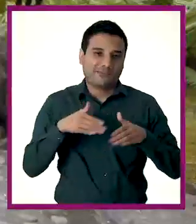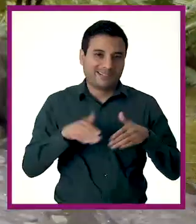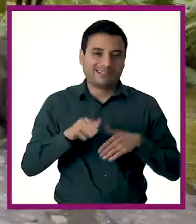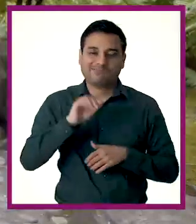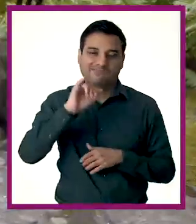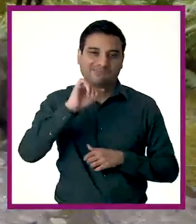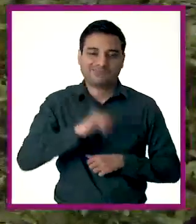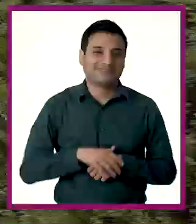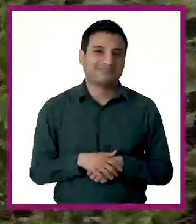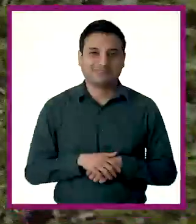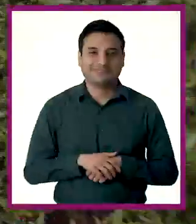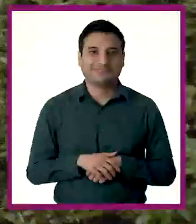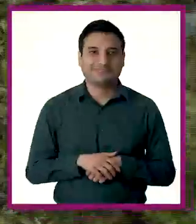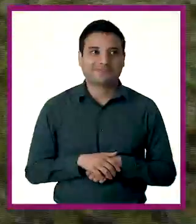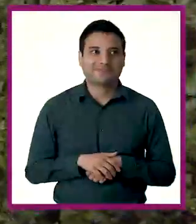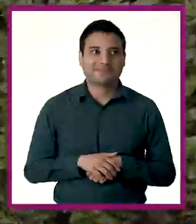caminando.